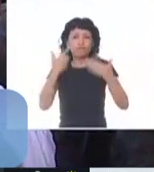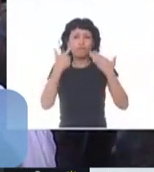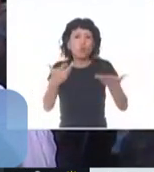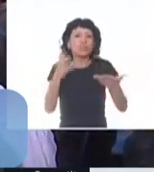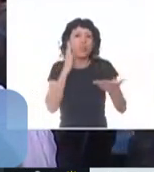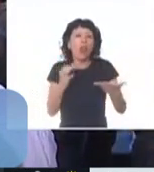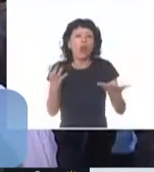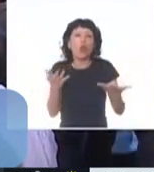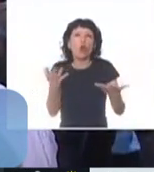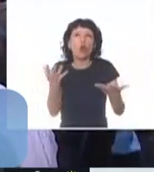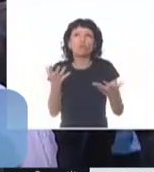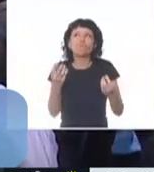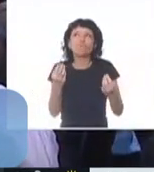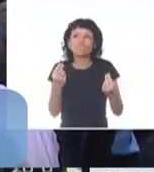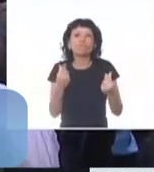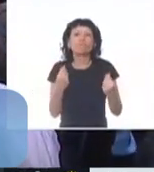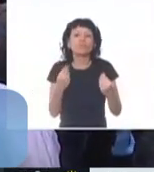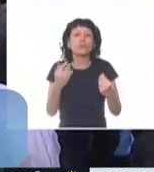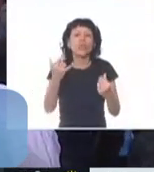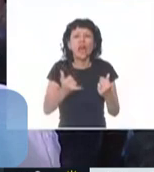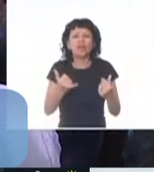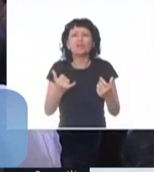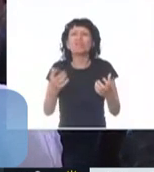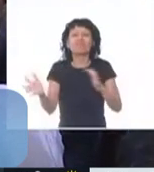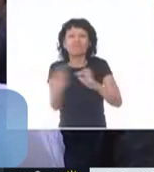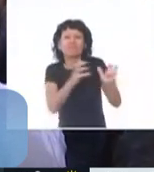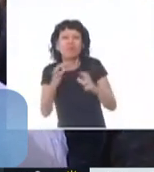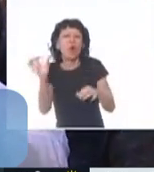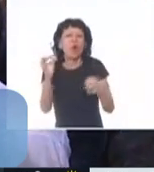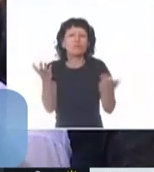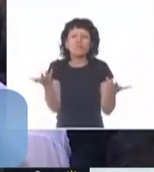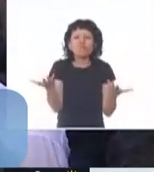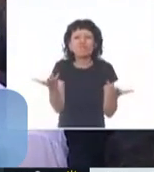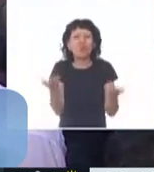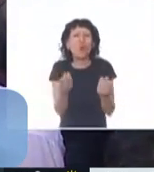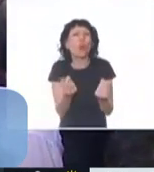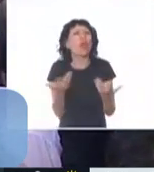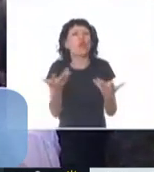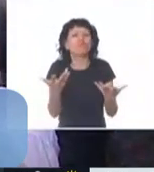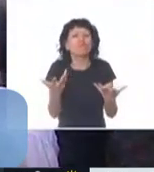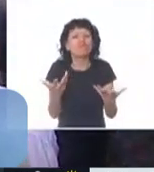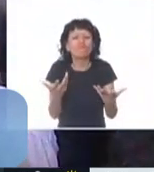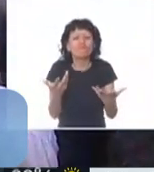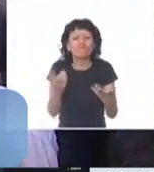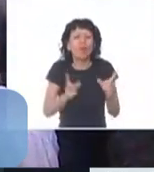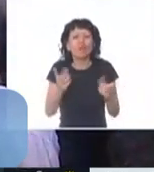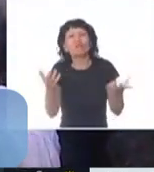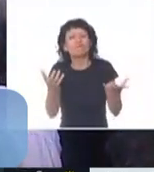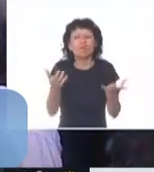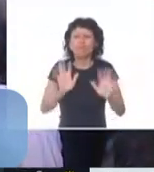tanta discusión o disvaloración. La Argentina tiene un sistema democrático